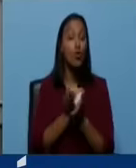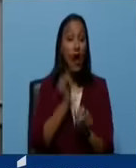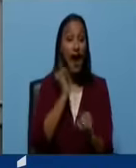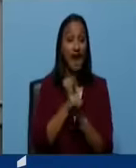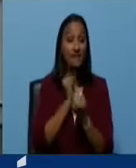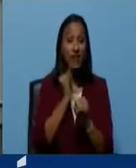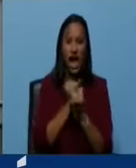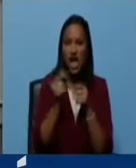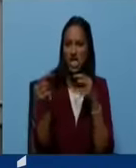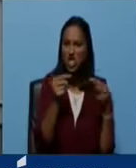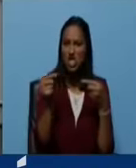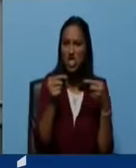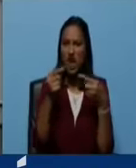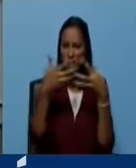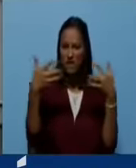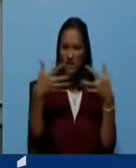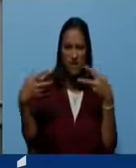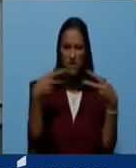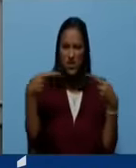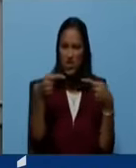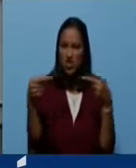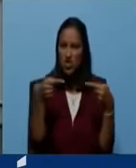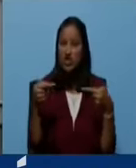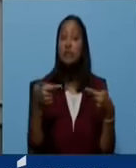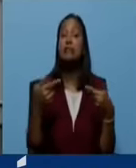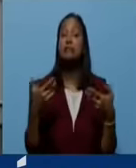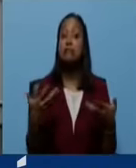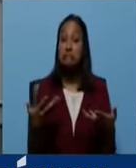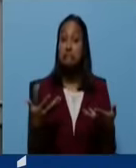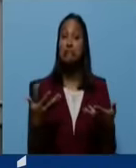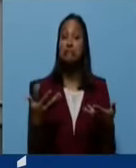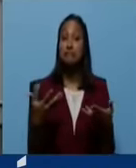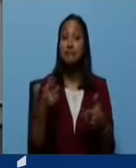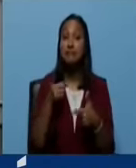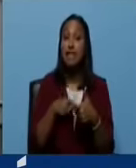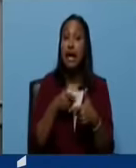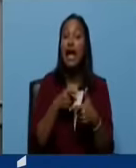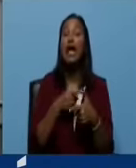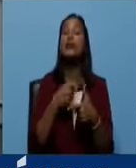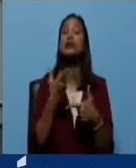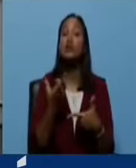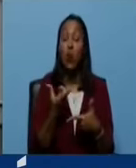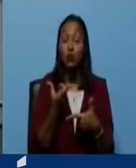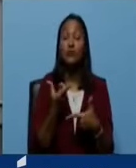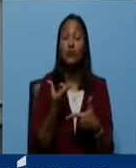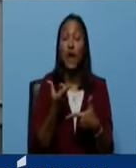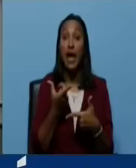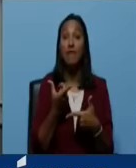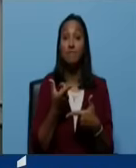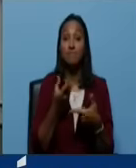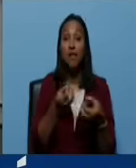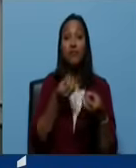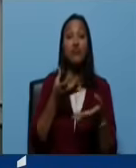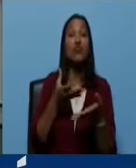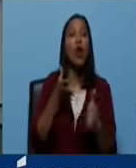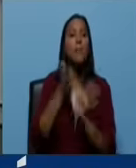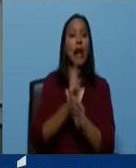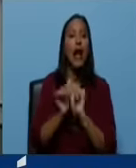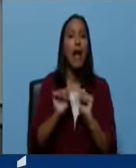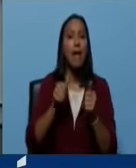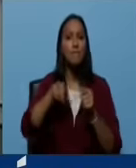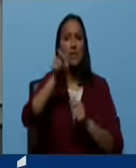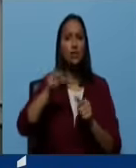sistema electoral venezolano. Esto todo formó parte de ese plan que finalmente ocasionó la violencia conocida, donde todos